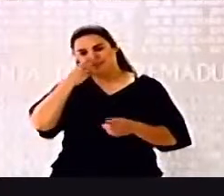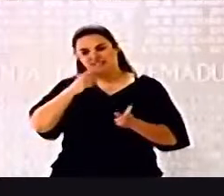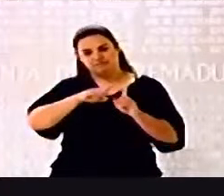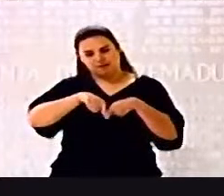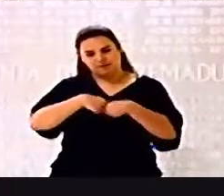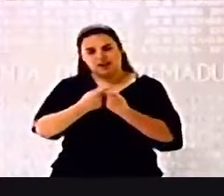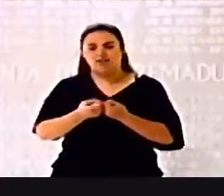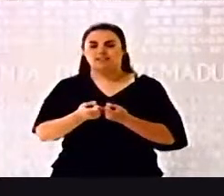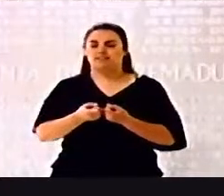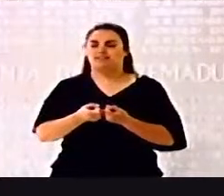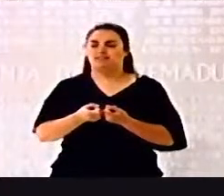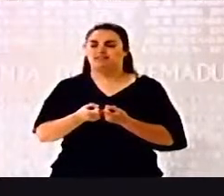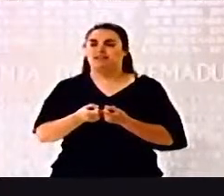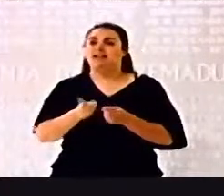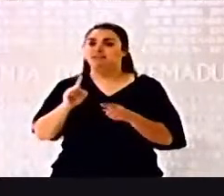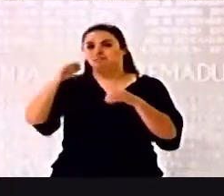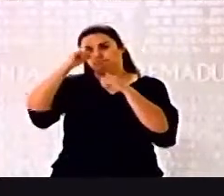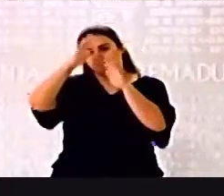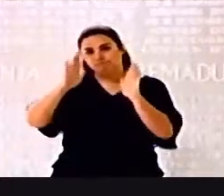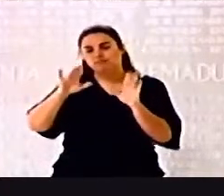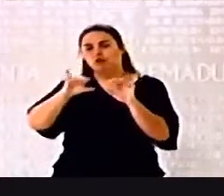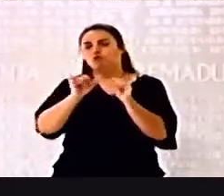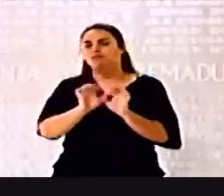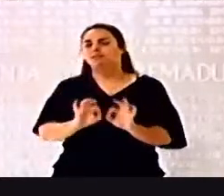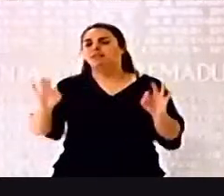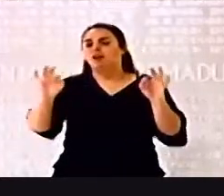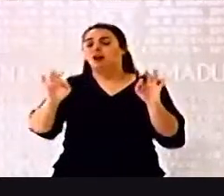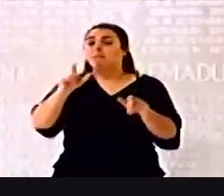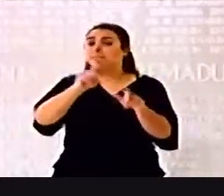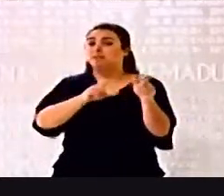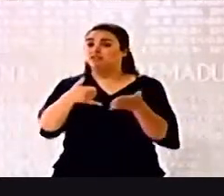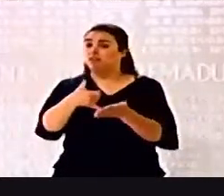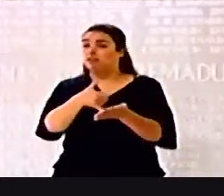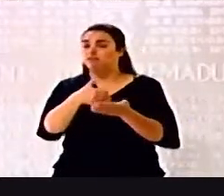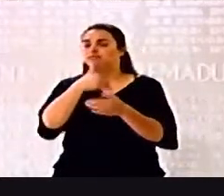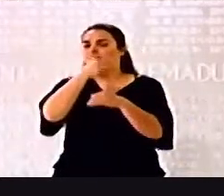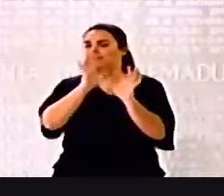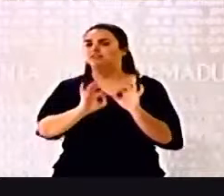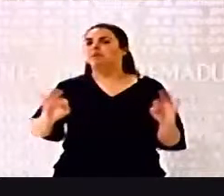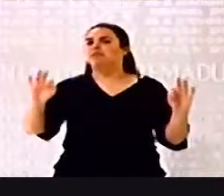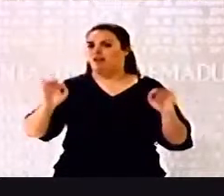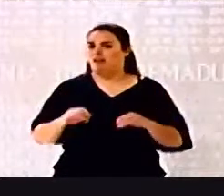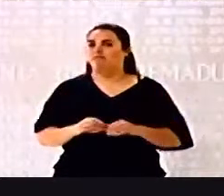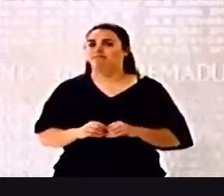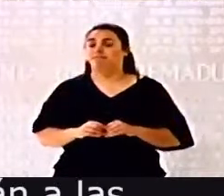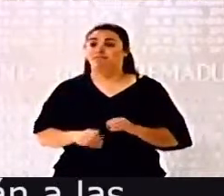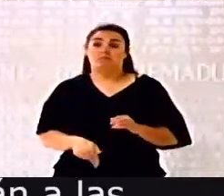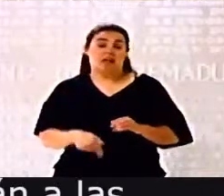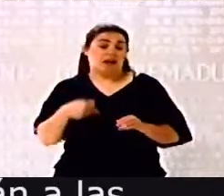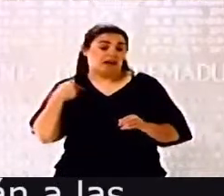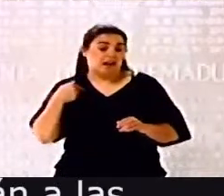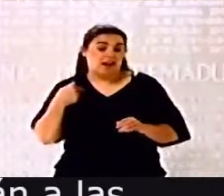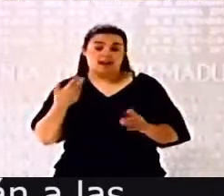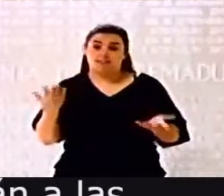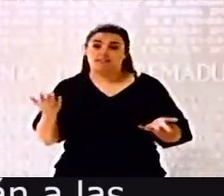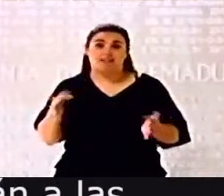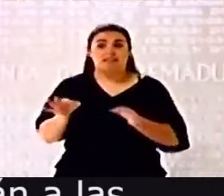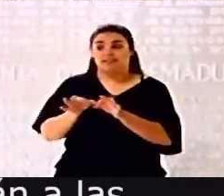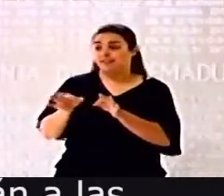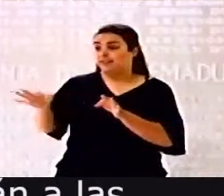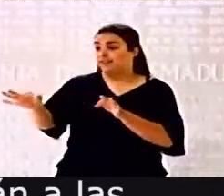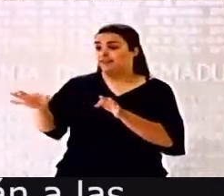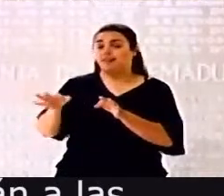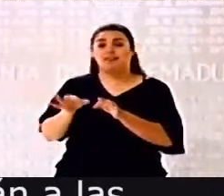familiares y se atenderán de forma especial las personas vulnerables. En general, la